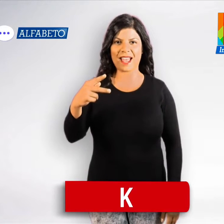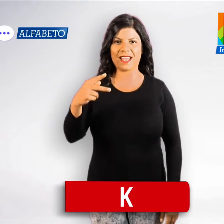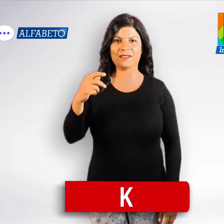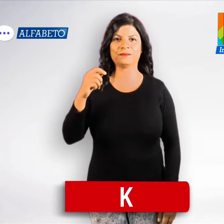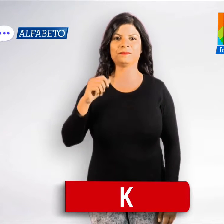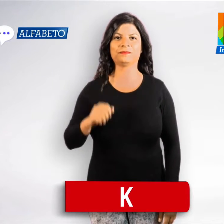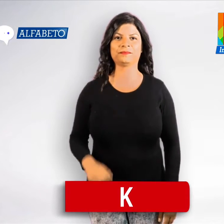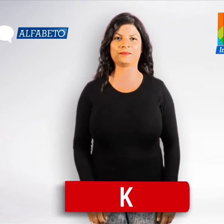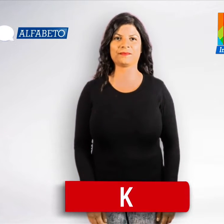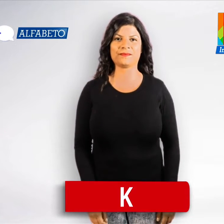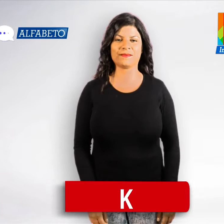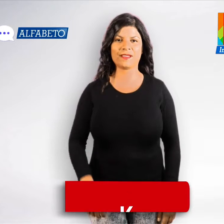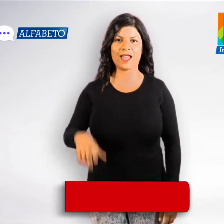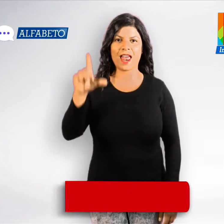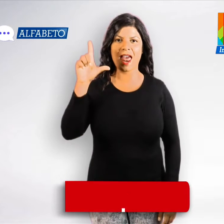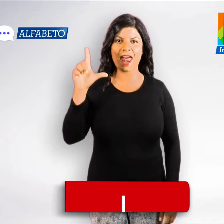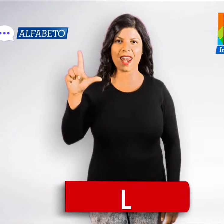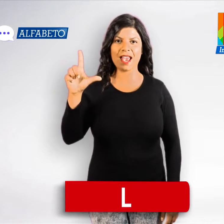K,